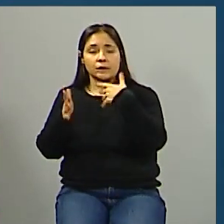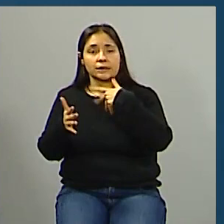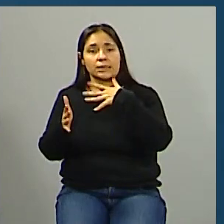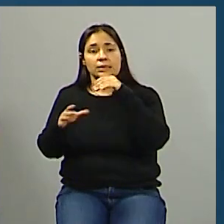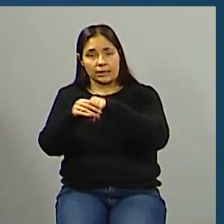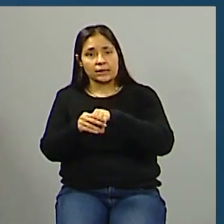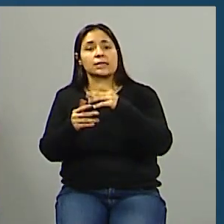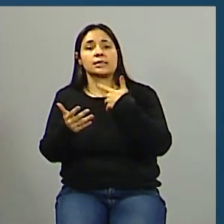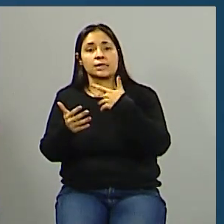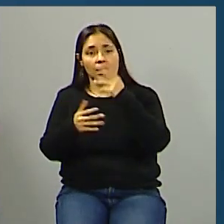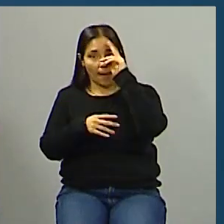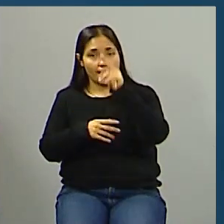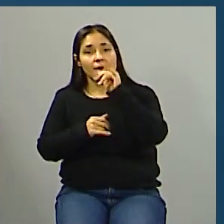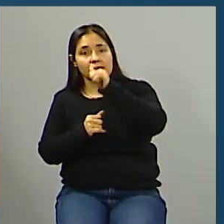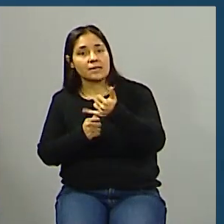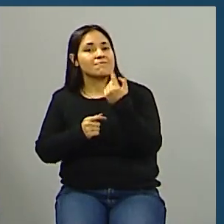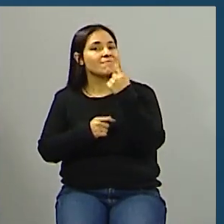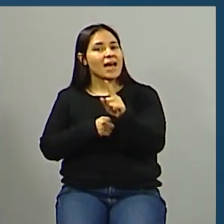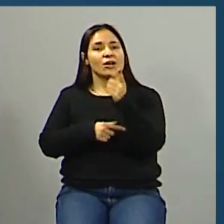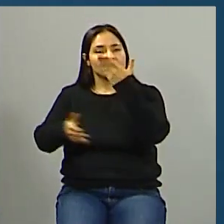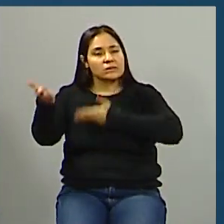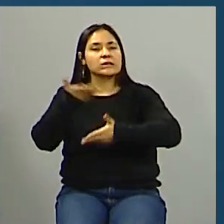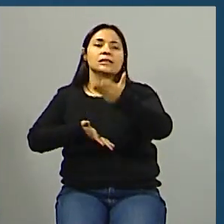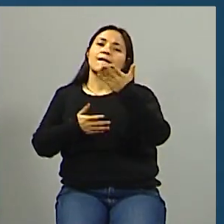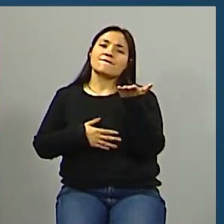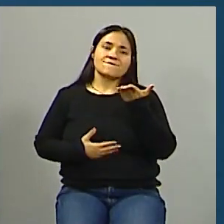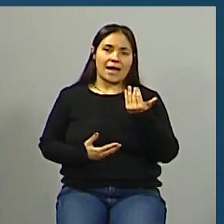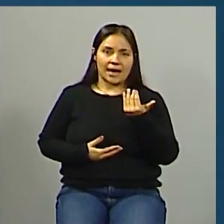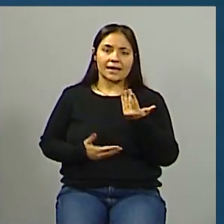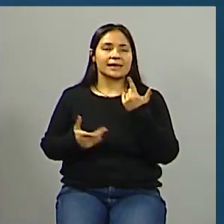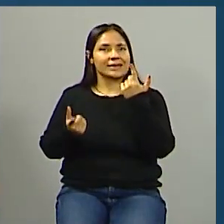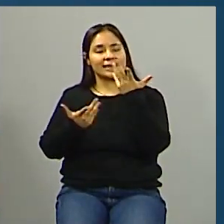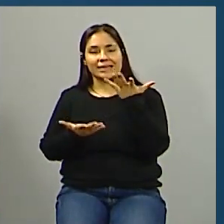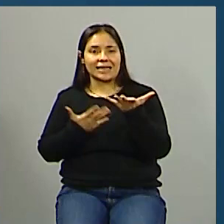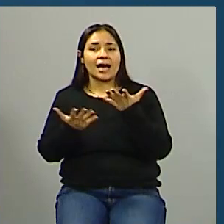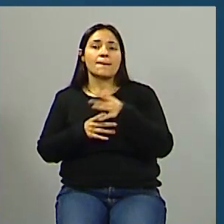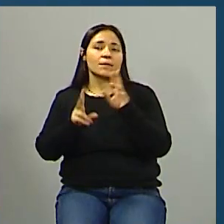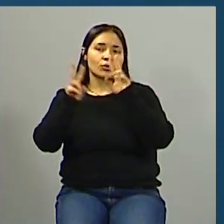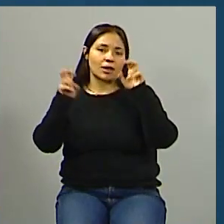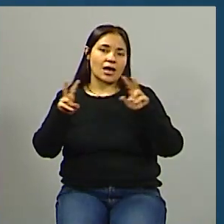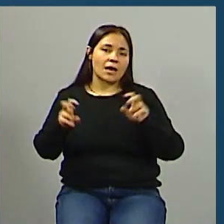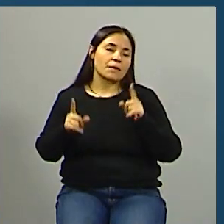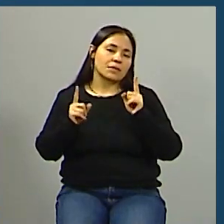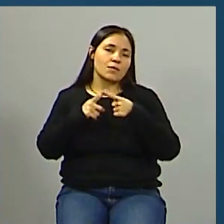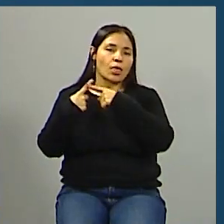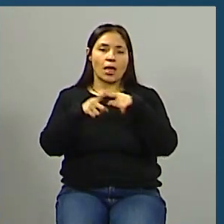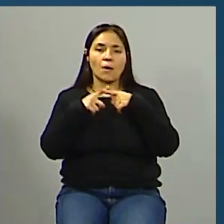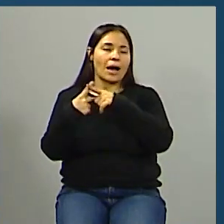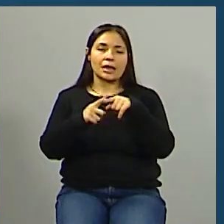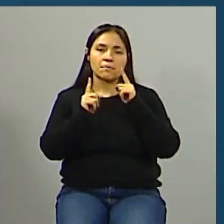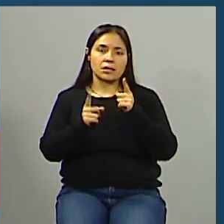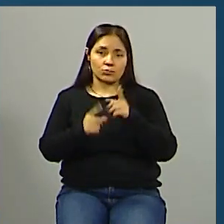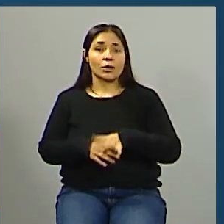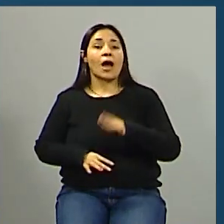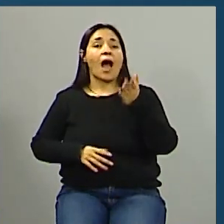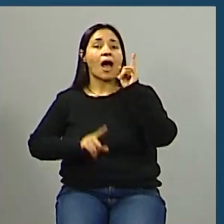devolución quizá todo lo que se esperaba desde ese punto de vista, ¿no? Y por eso seguimos hablando de los mismos temas, ¿no? Tenemos todavía maestras que viajan a